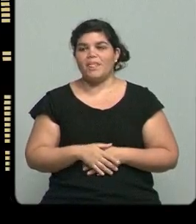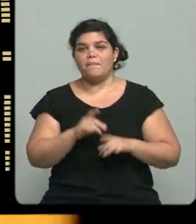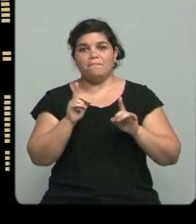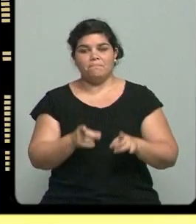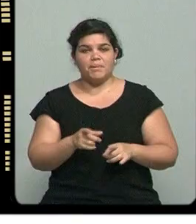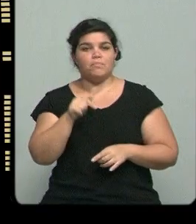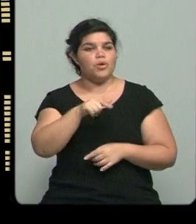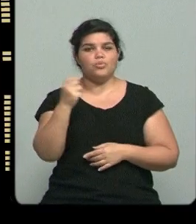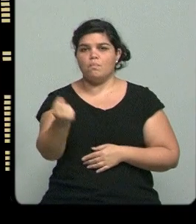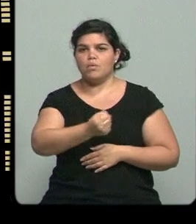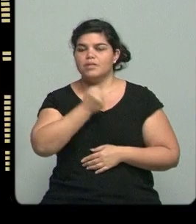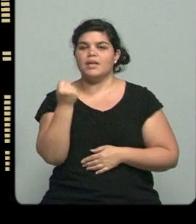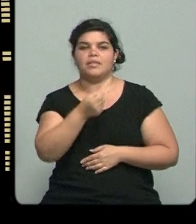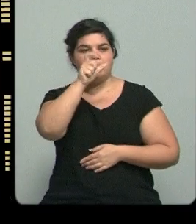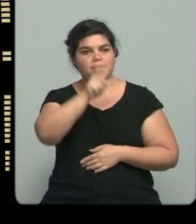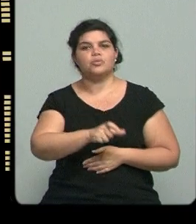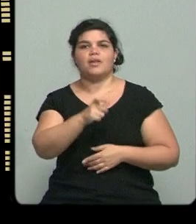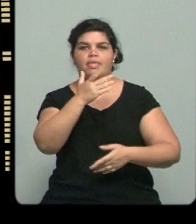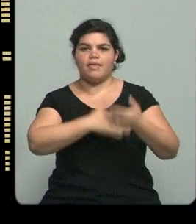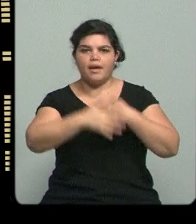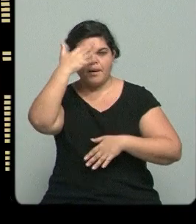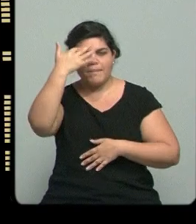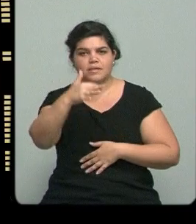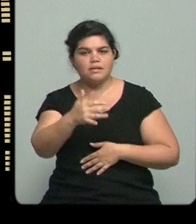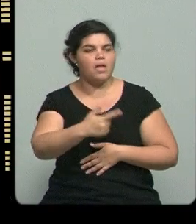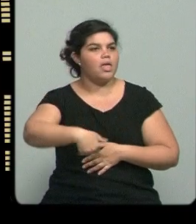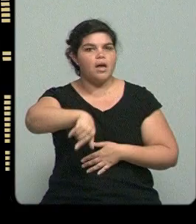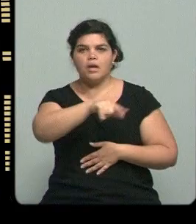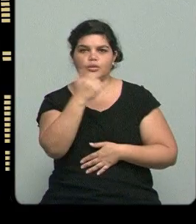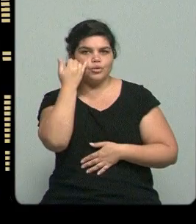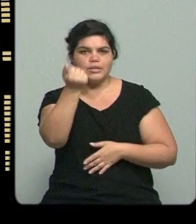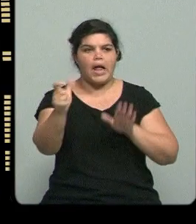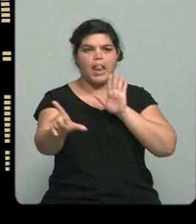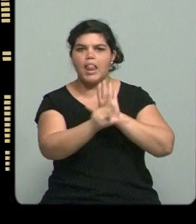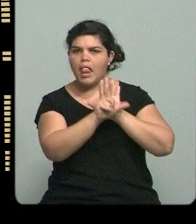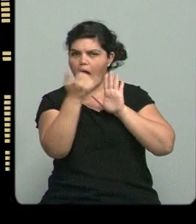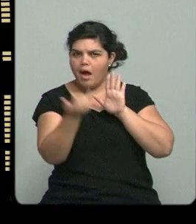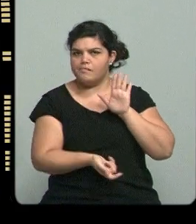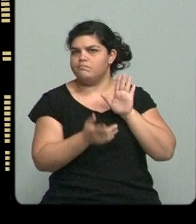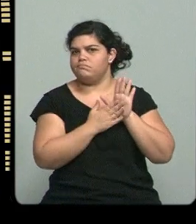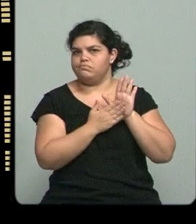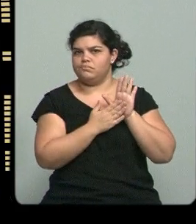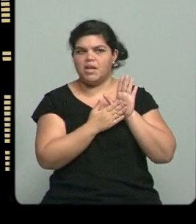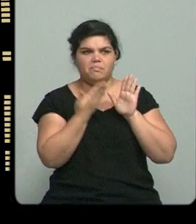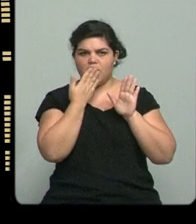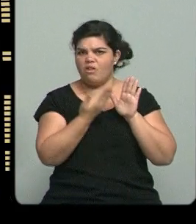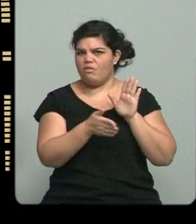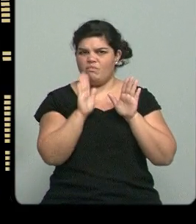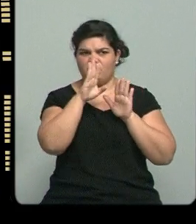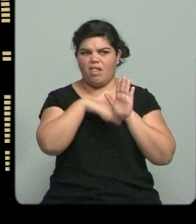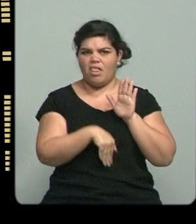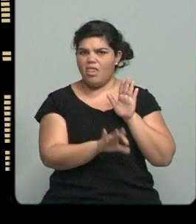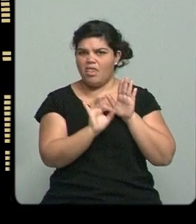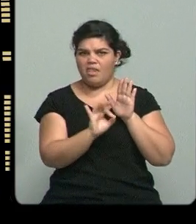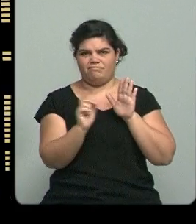para las personas con discapacidad intelectual tener esa posibilidad. Lo decías recién, hay una ley, pero lamentablemente no se cumplía en